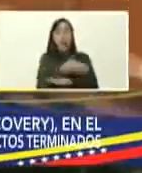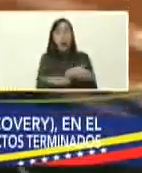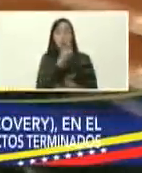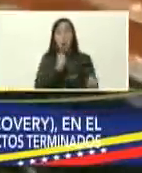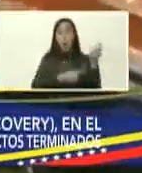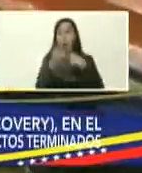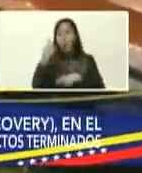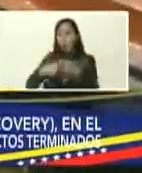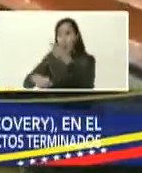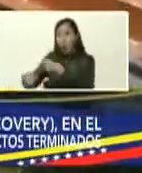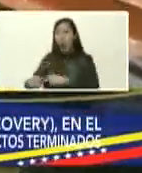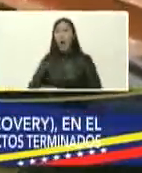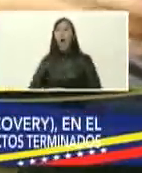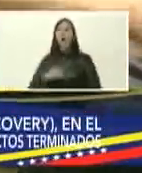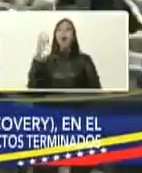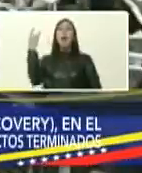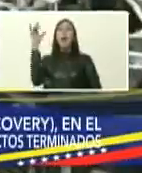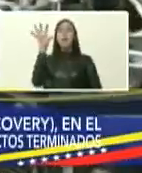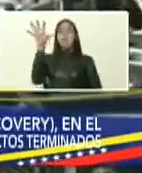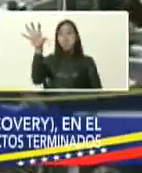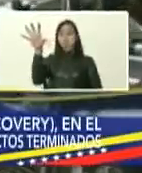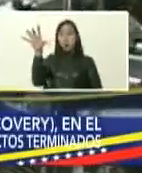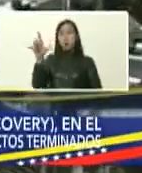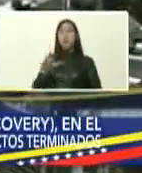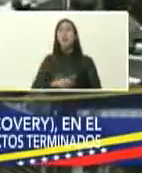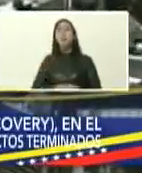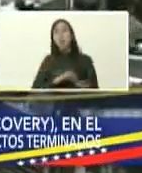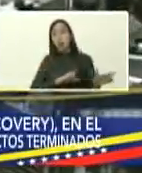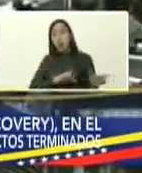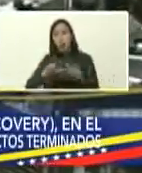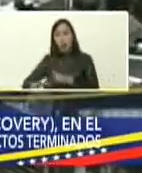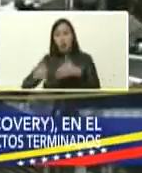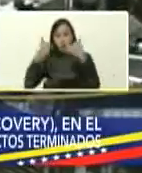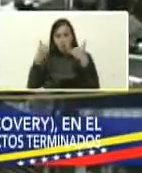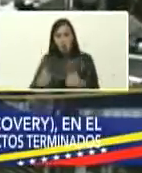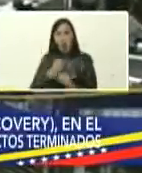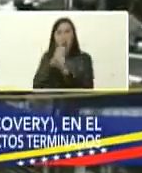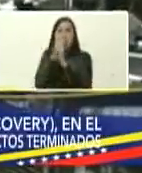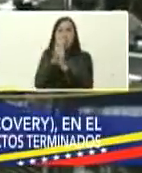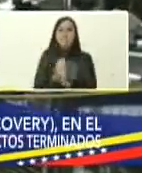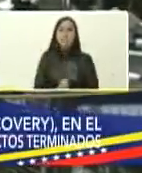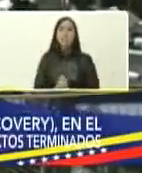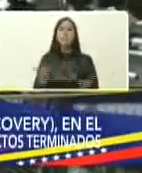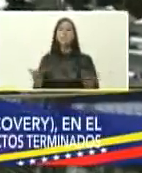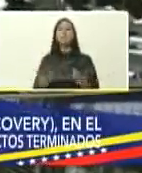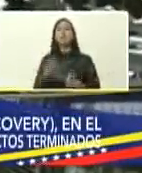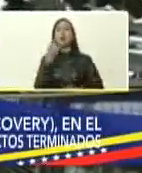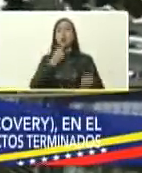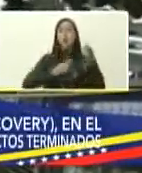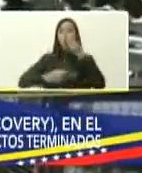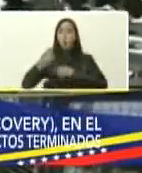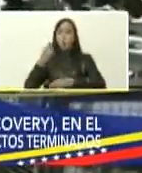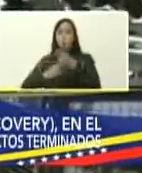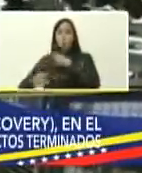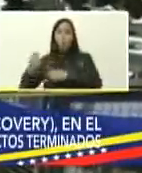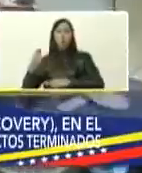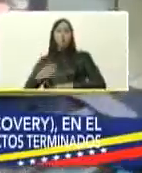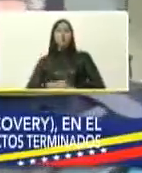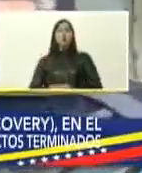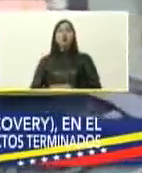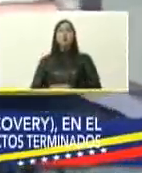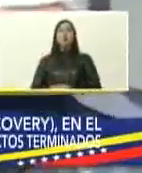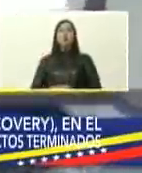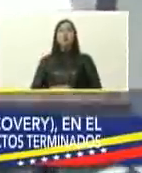la Sierra, en Bolivia, y ya tenemos también pactado un negocio